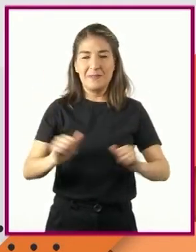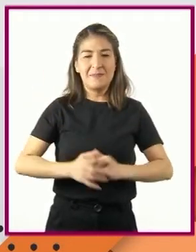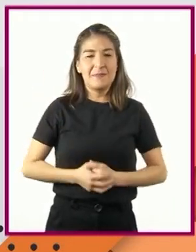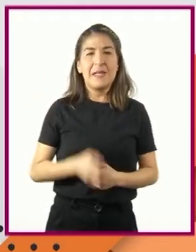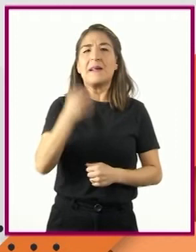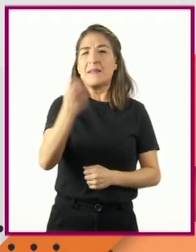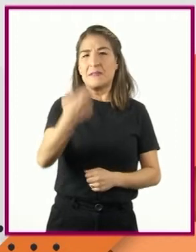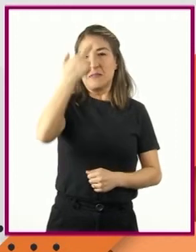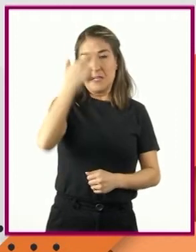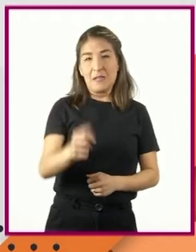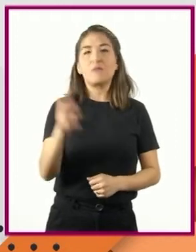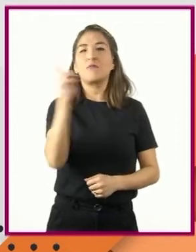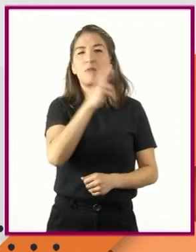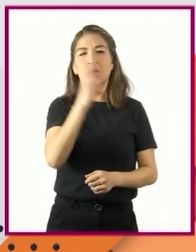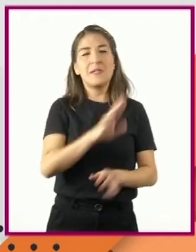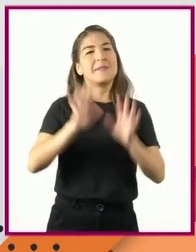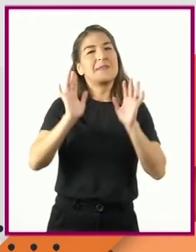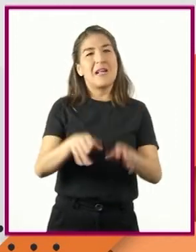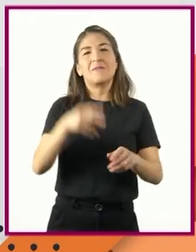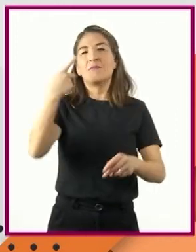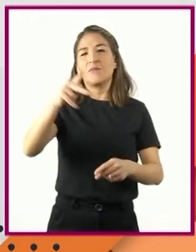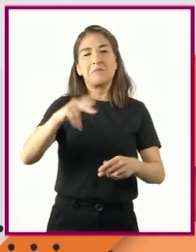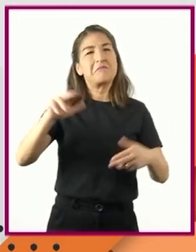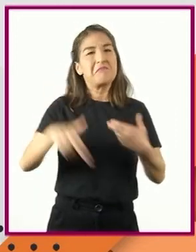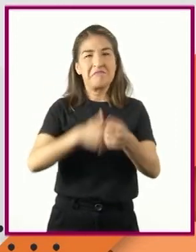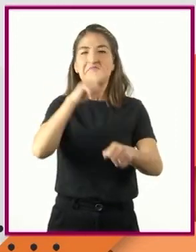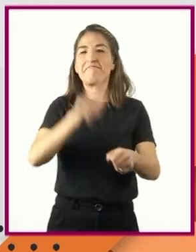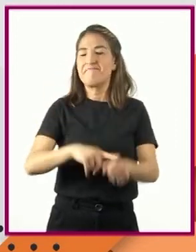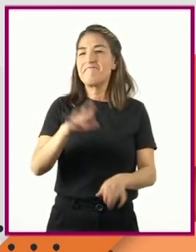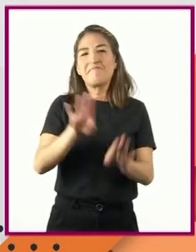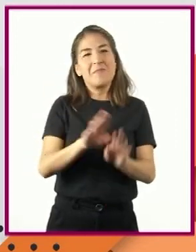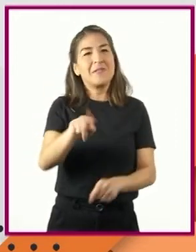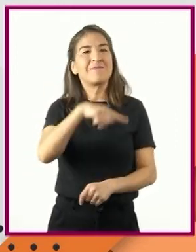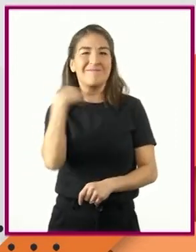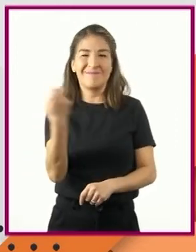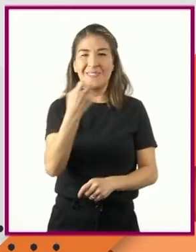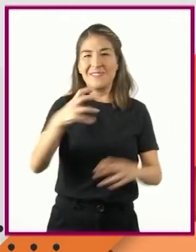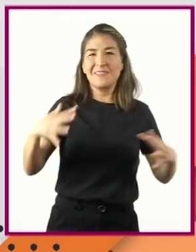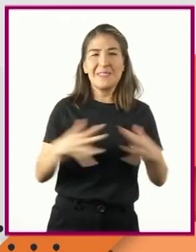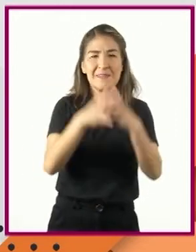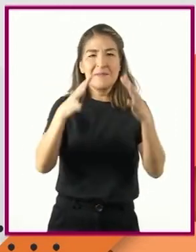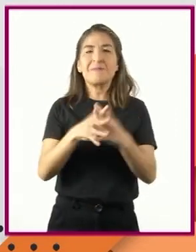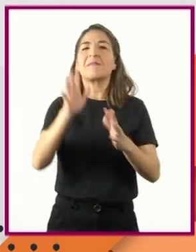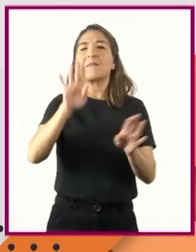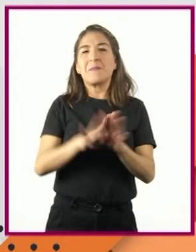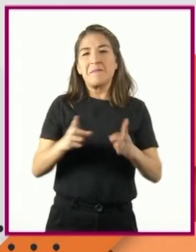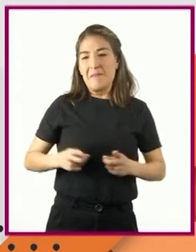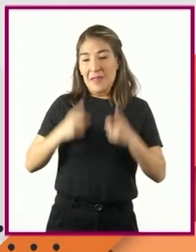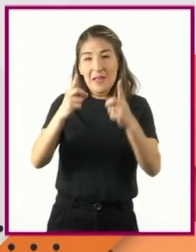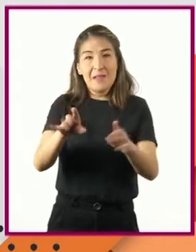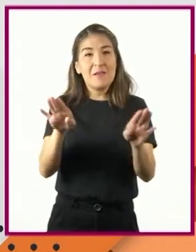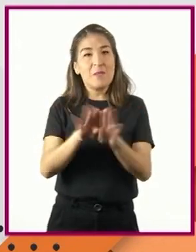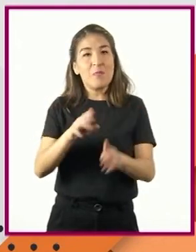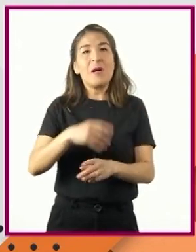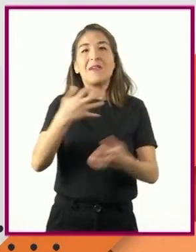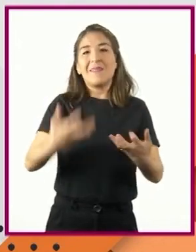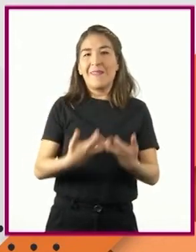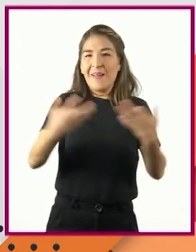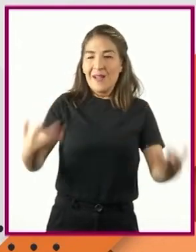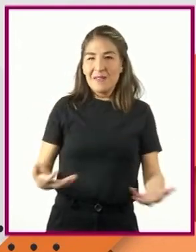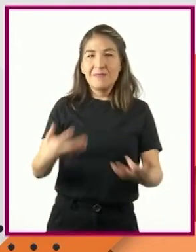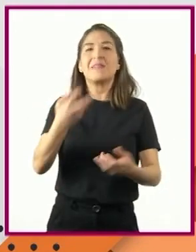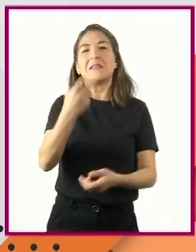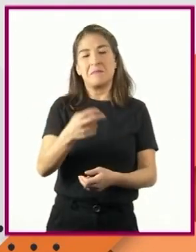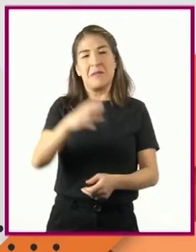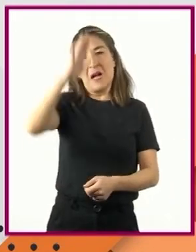manera, Rusia quedaba como nación derrotada en la Gran Guerra, pues tuvo que ceder varios territorios, pero lograba establecer